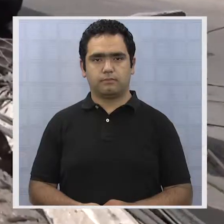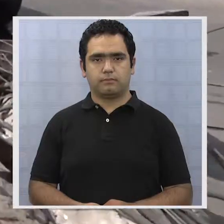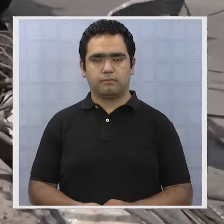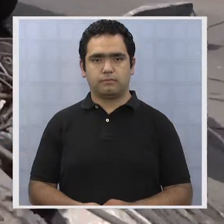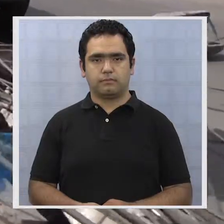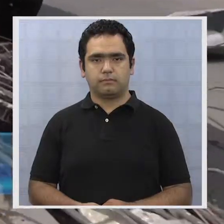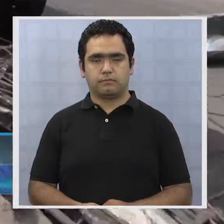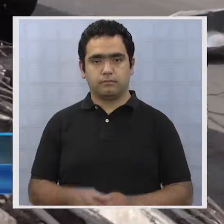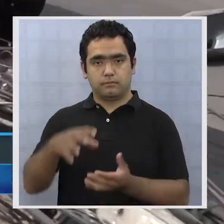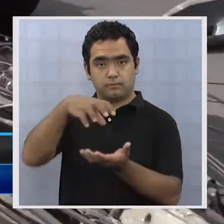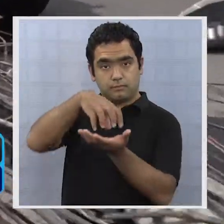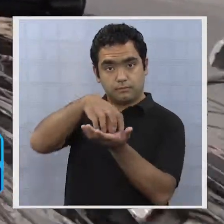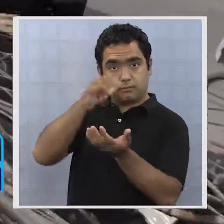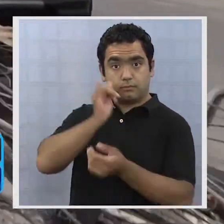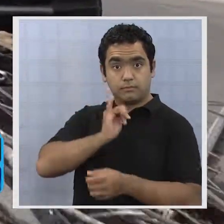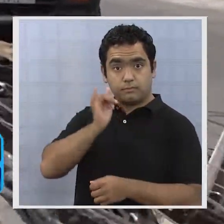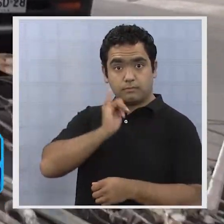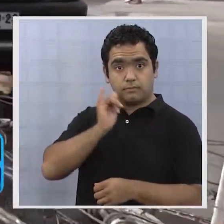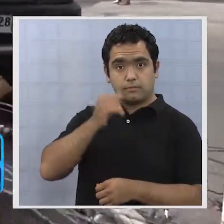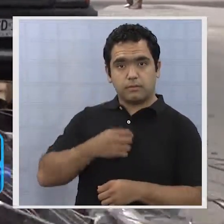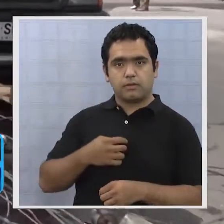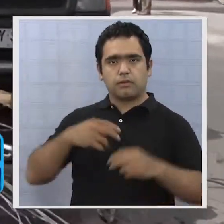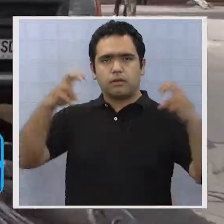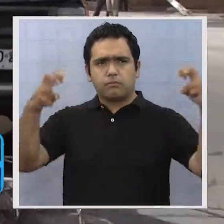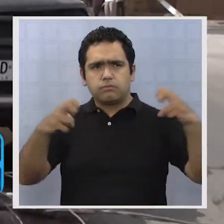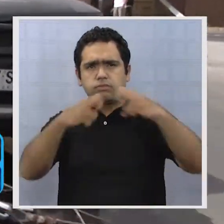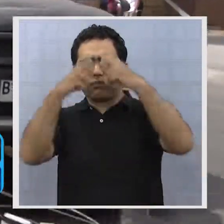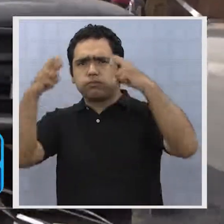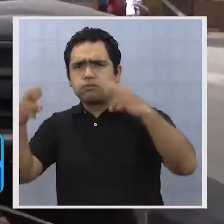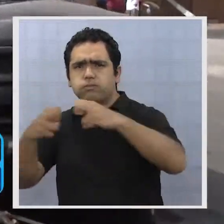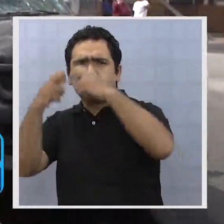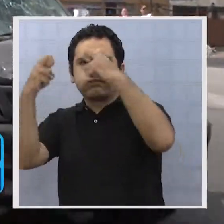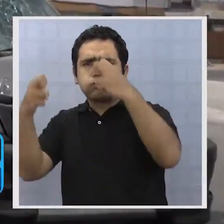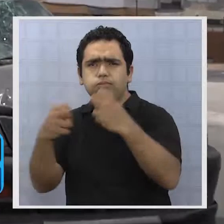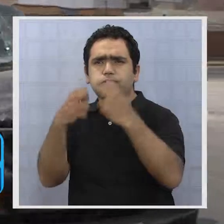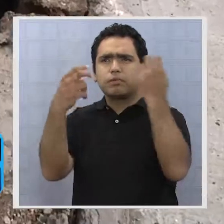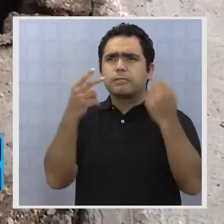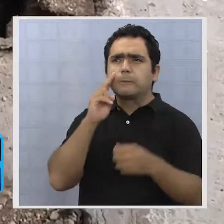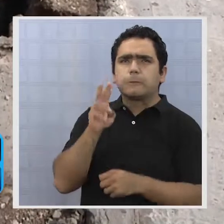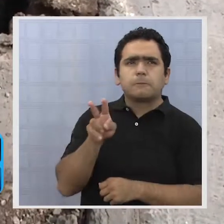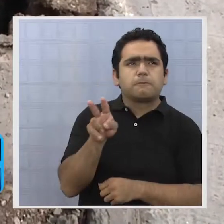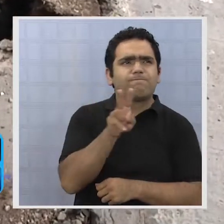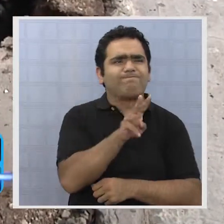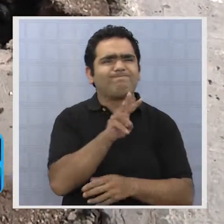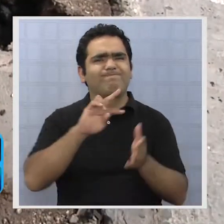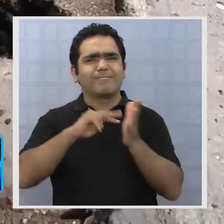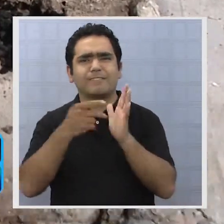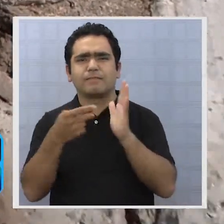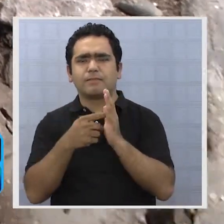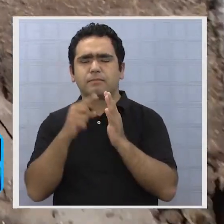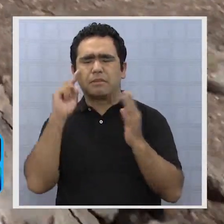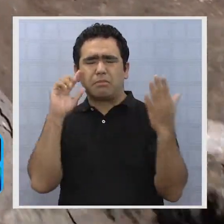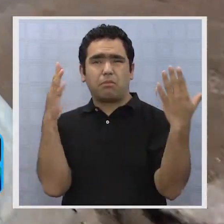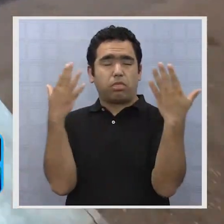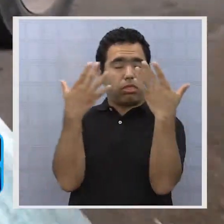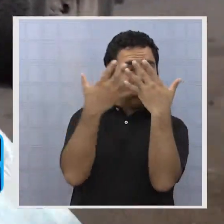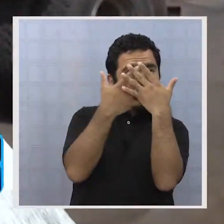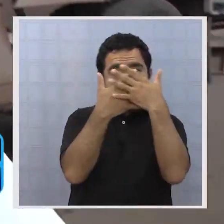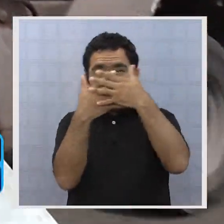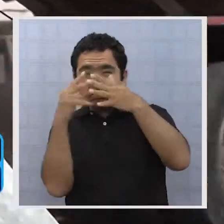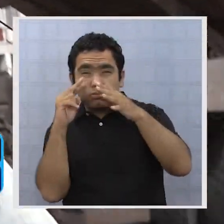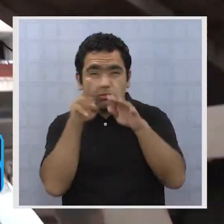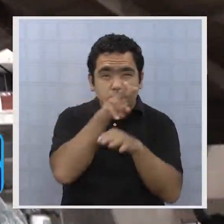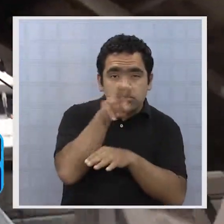en iquique la excesiva presencia de cableado en las calles no sólo ha significado un problema de contaminación visual sino que también